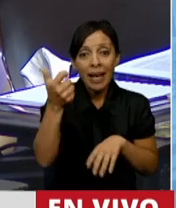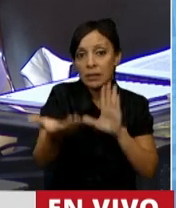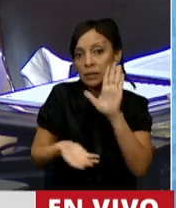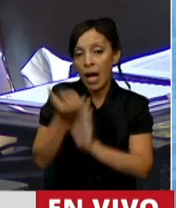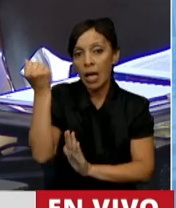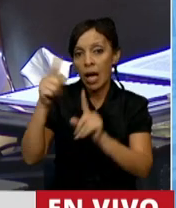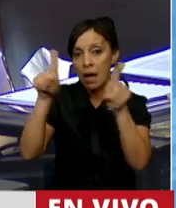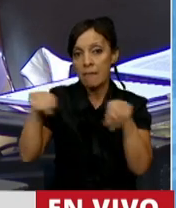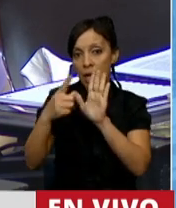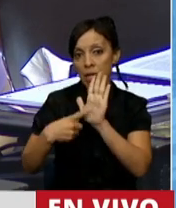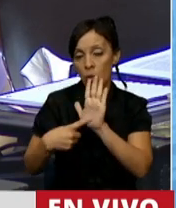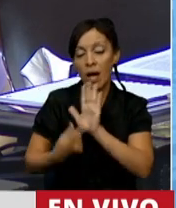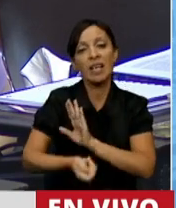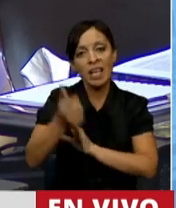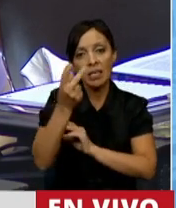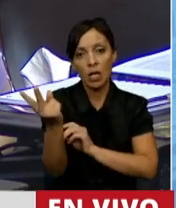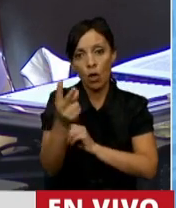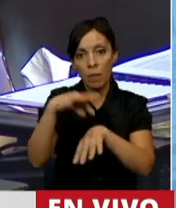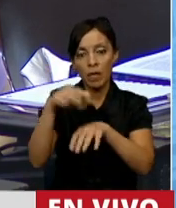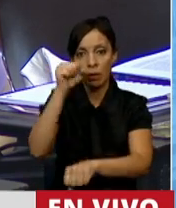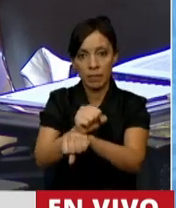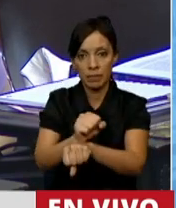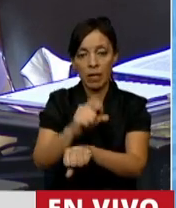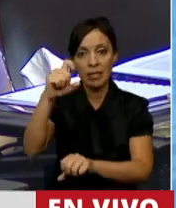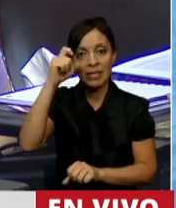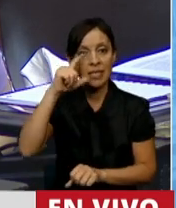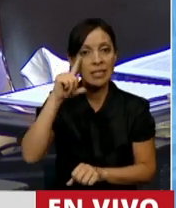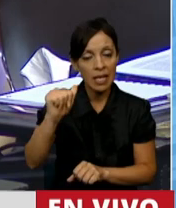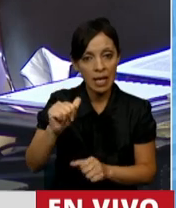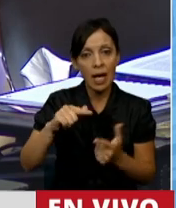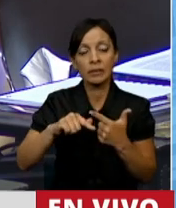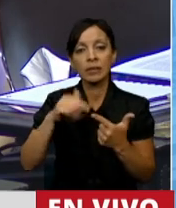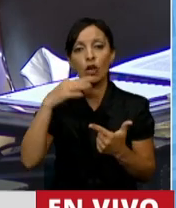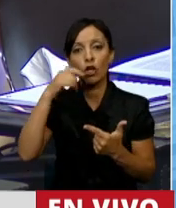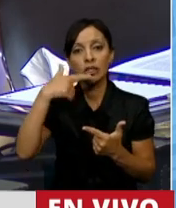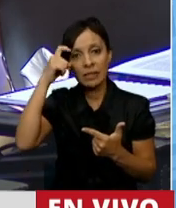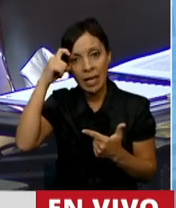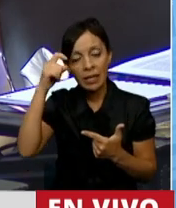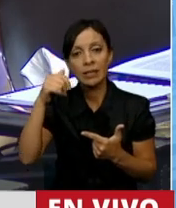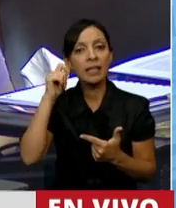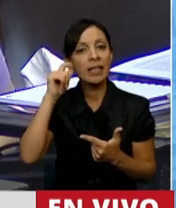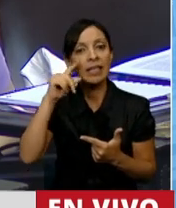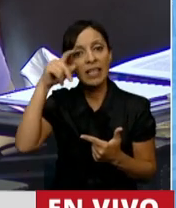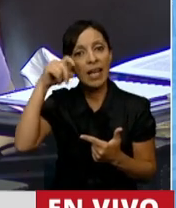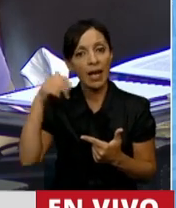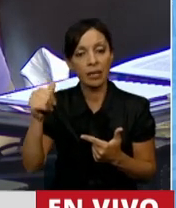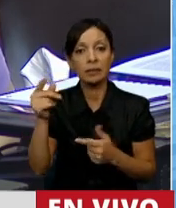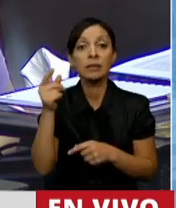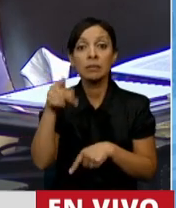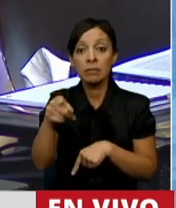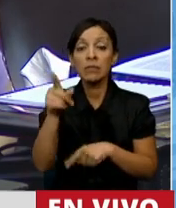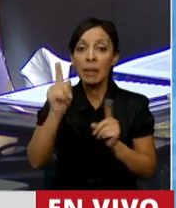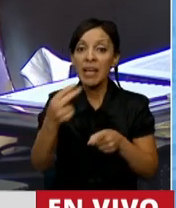matrícula casi irán presos cecilio sep y jose gigena y fueron perseguidos sus hijos en los colegios